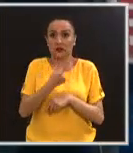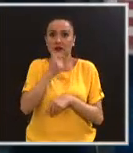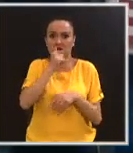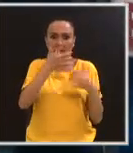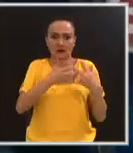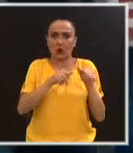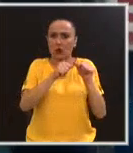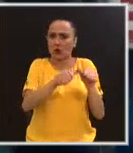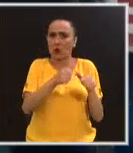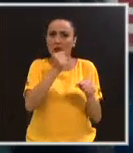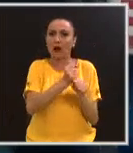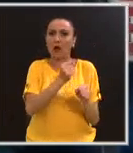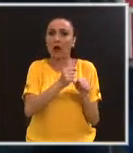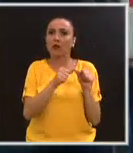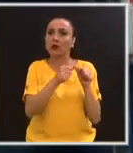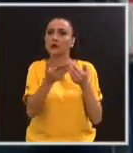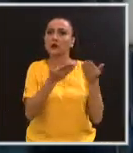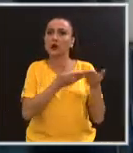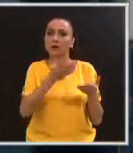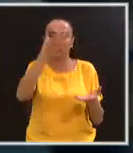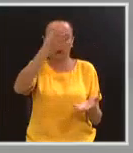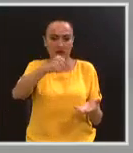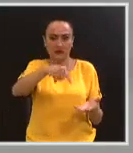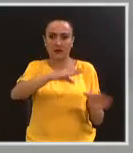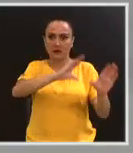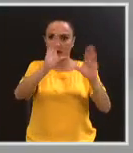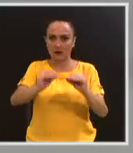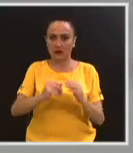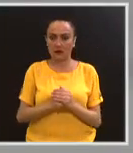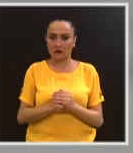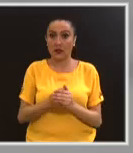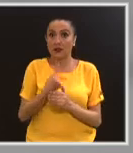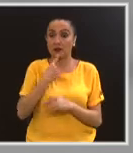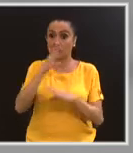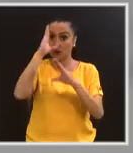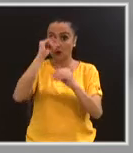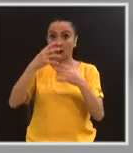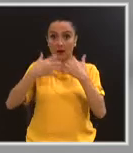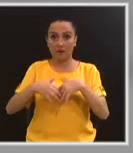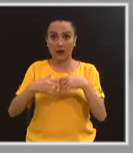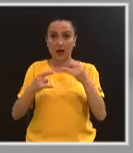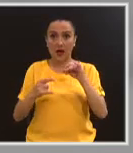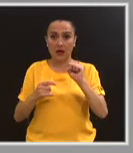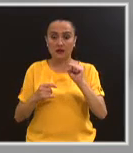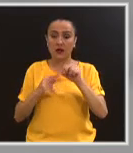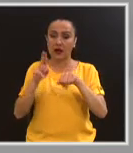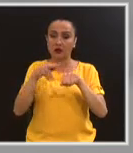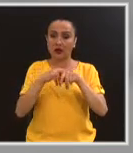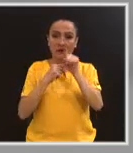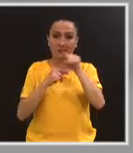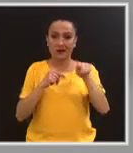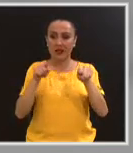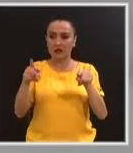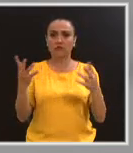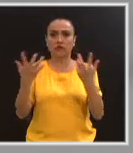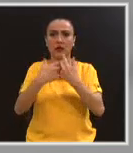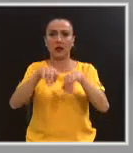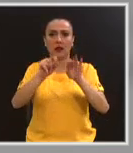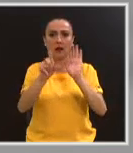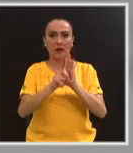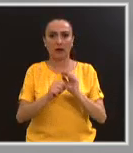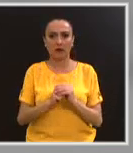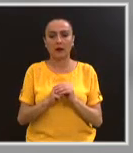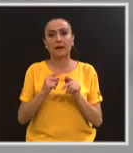planta continúa realizando el servicio de envasado esta tarde según indicó la empresa gas nacional Z Ellos están acorde a la